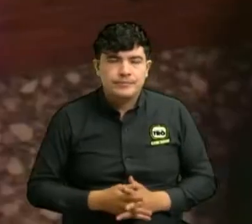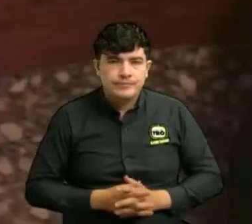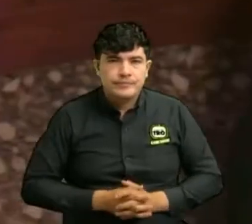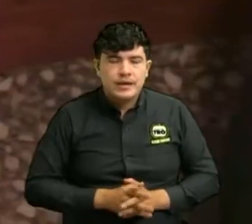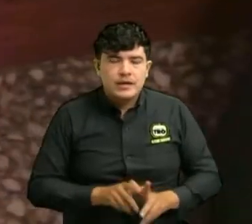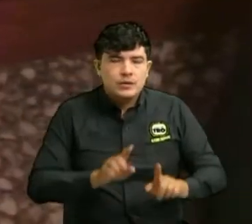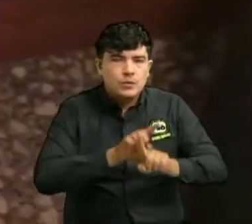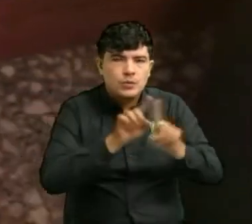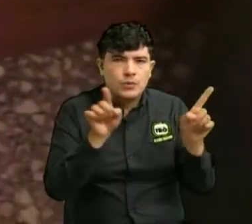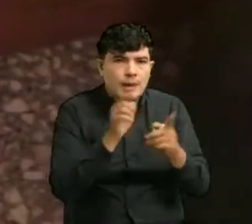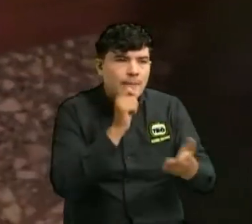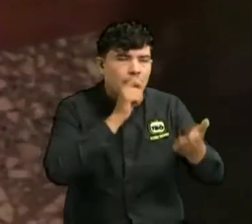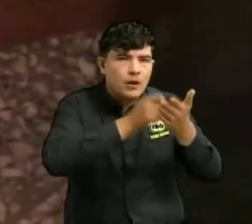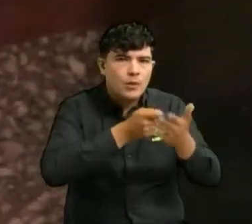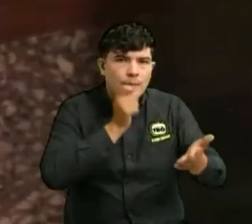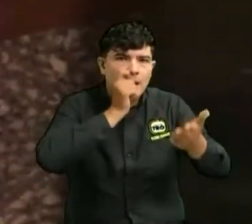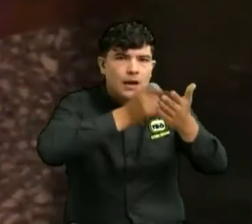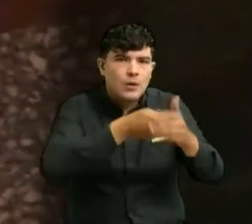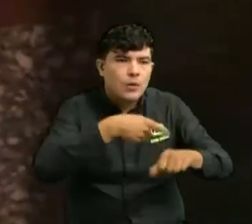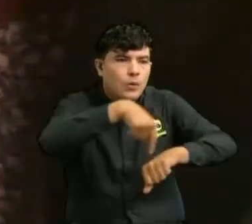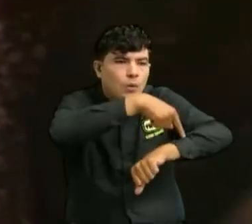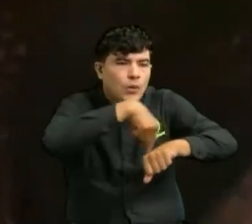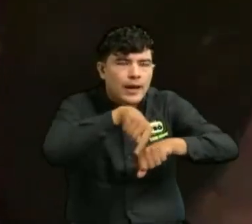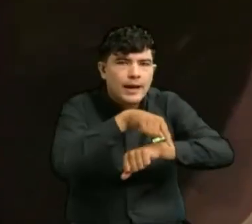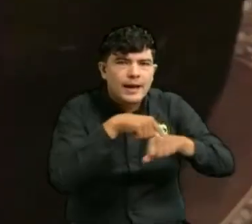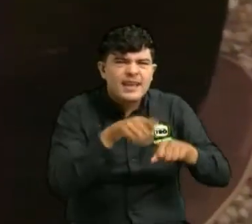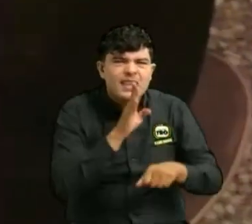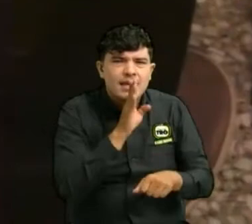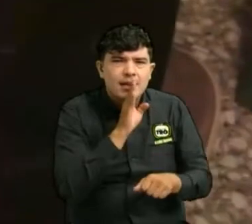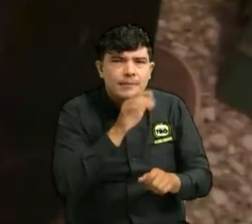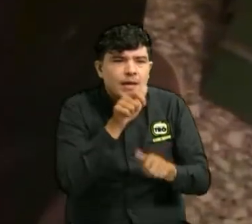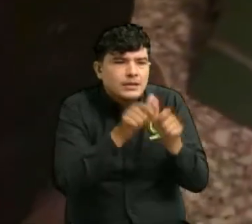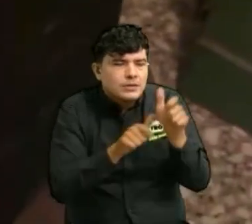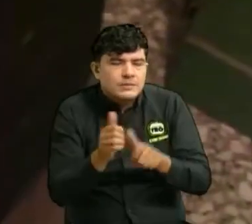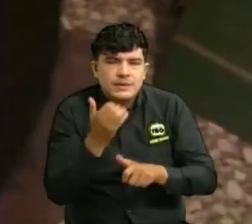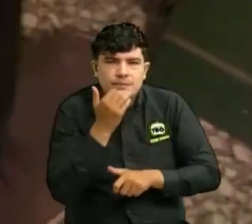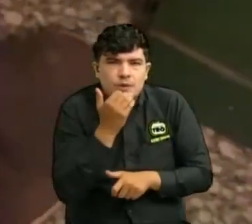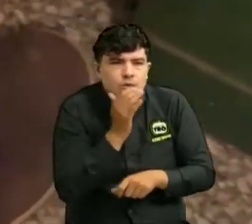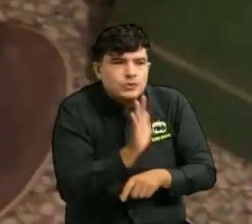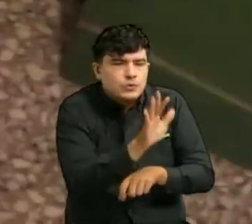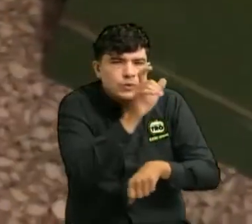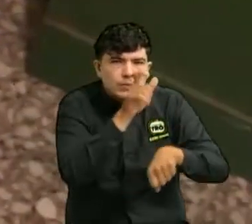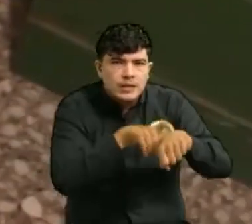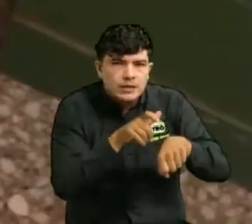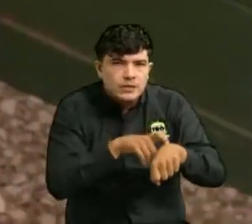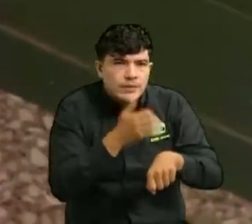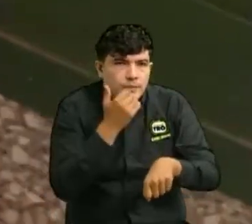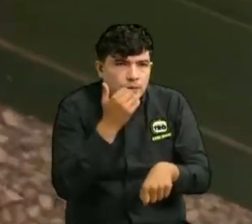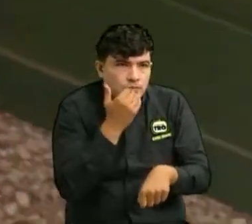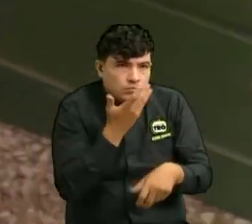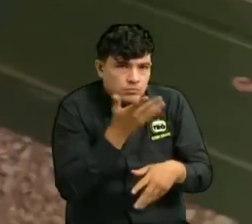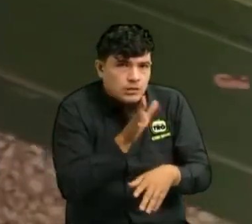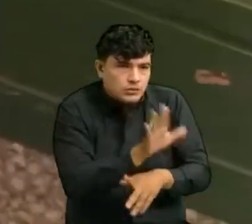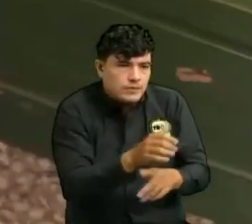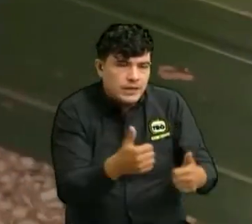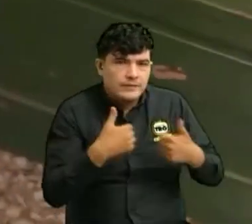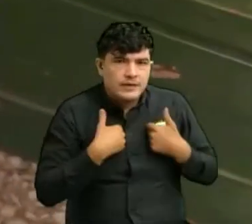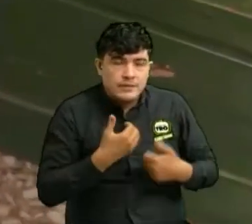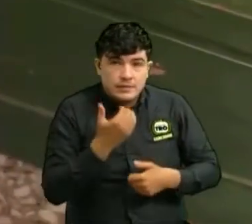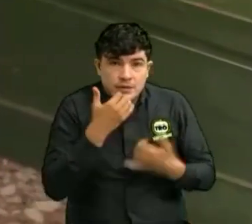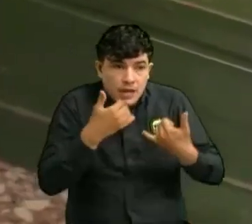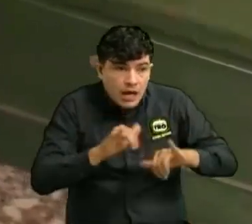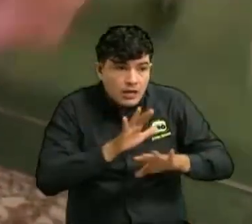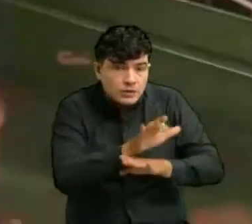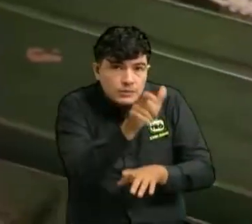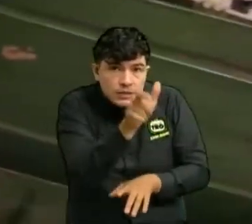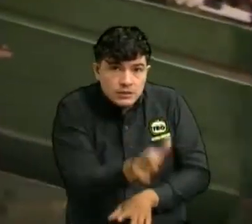Pero es que la cotización por horas, digamos que son personas que en un momento determinado tienen un empleo parcial por su conveniencia. Una vez la persona